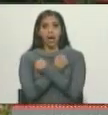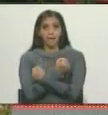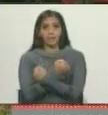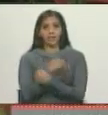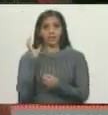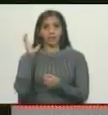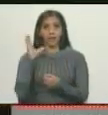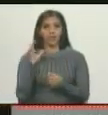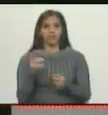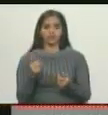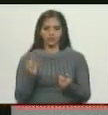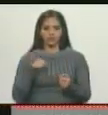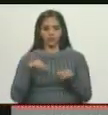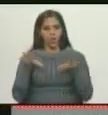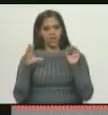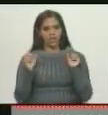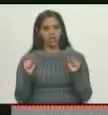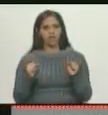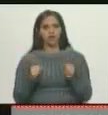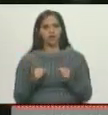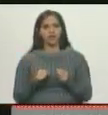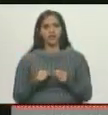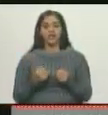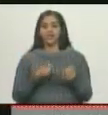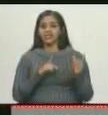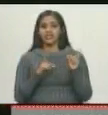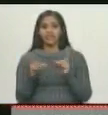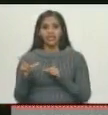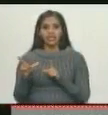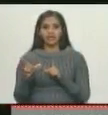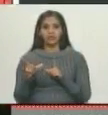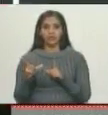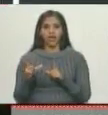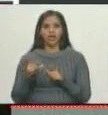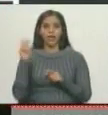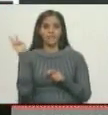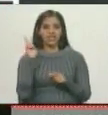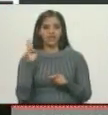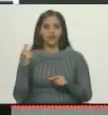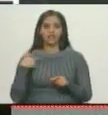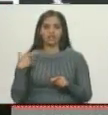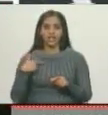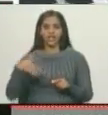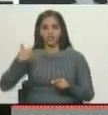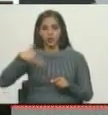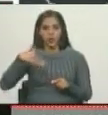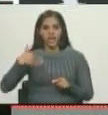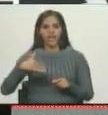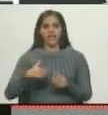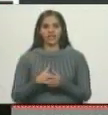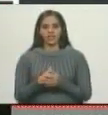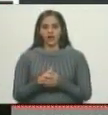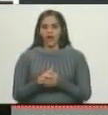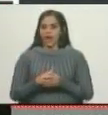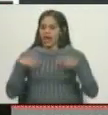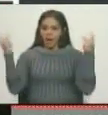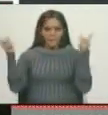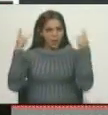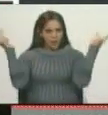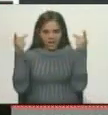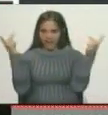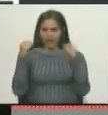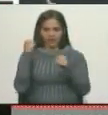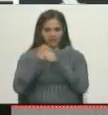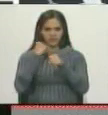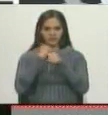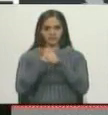dispuestos a defenderlo y que estén dispuestos a que Venezuela tenga su derecho al futuro, a la prosperidad, al trabajo,